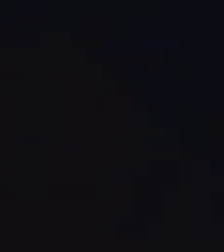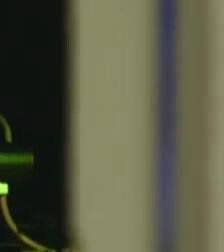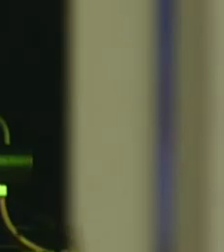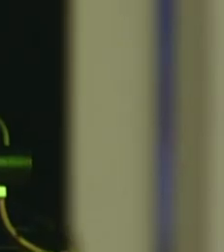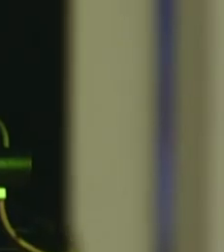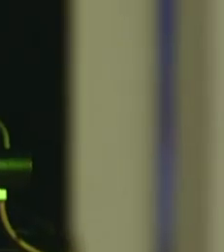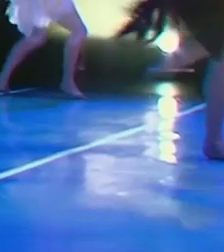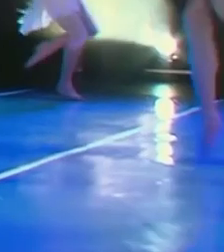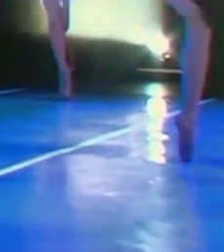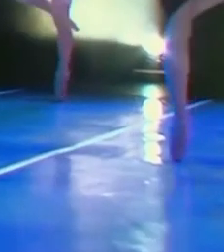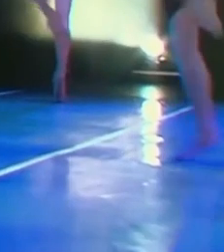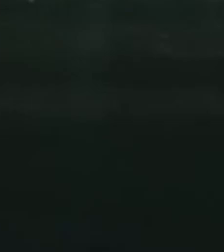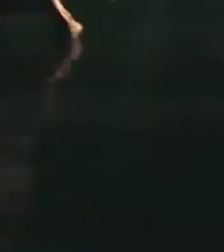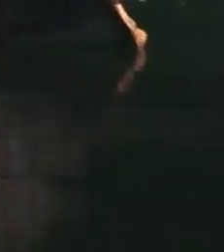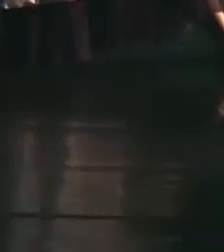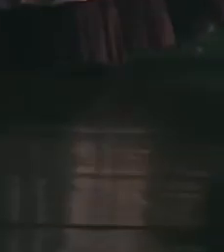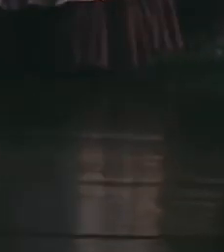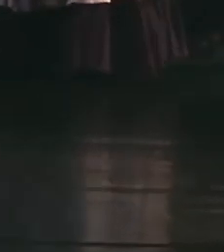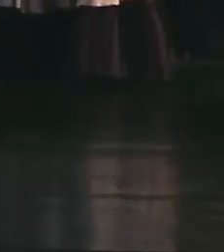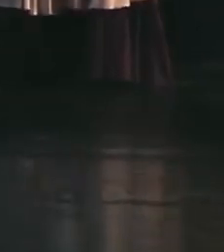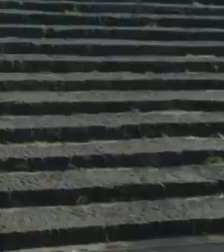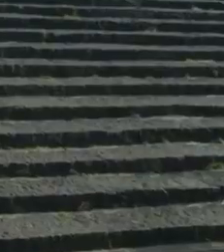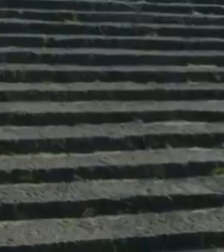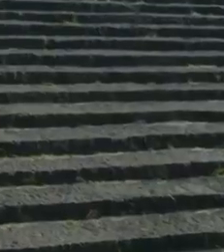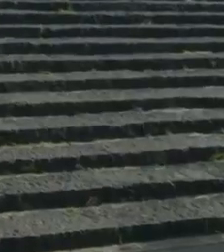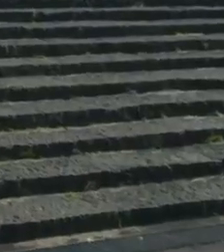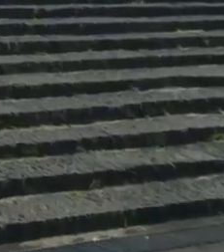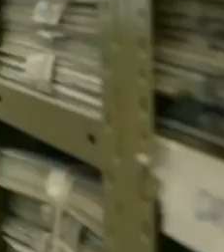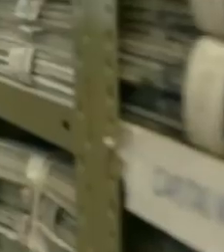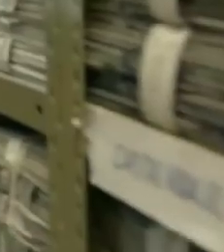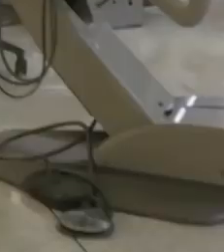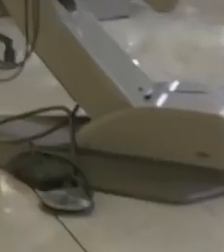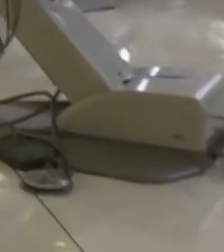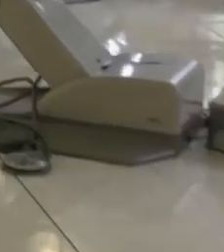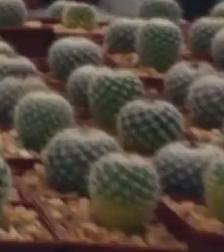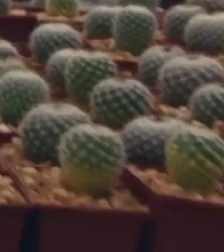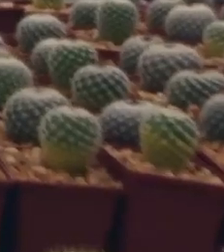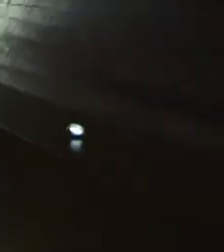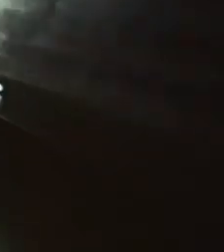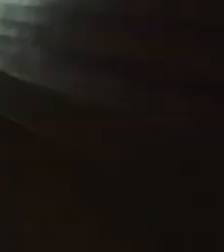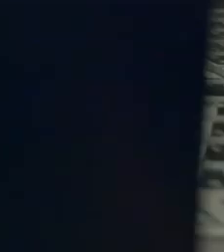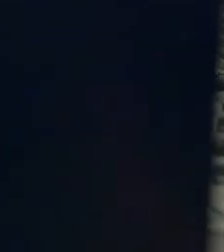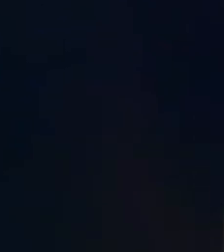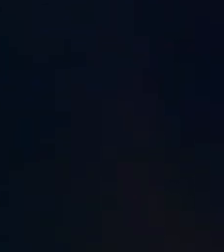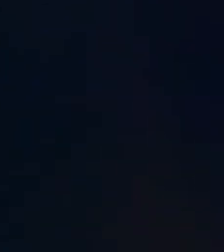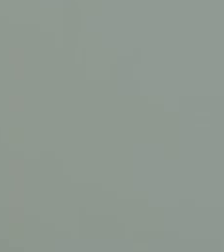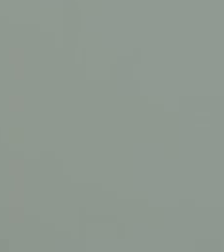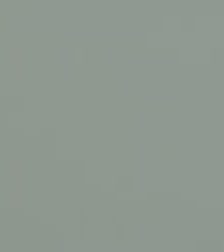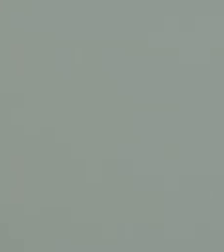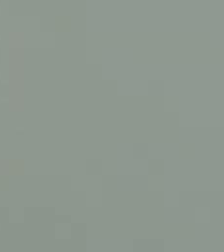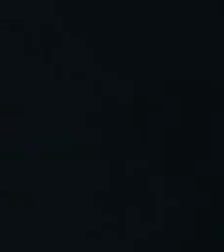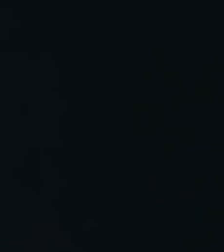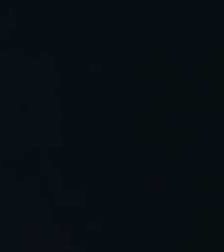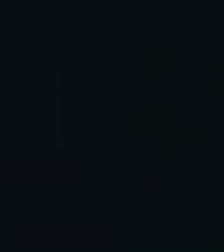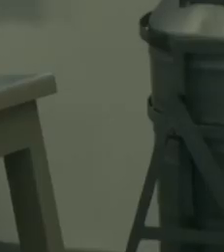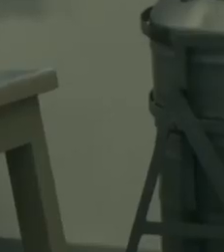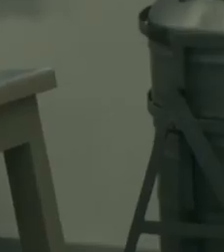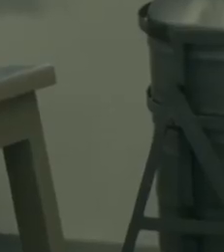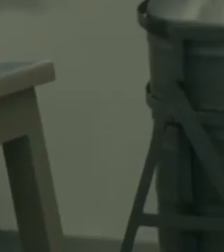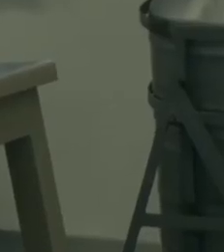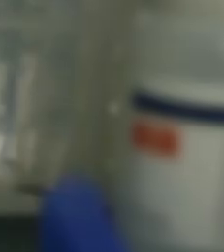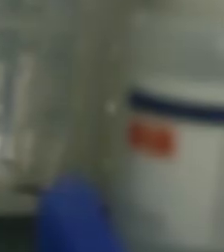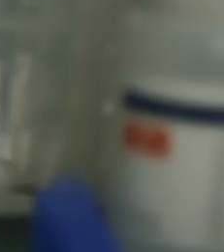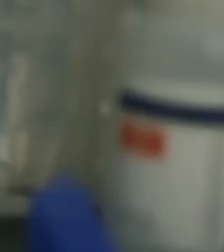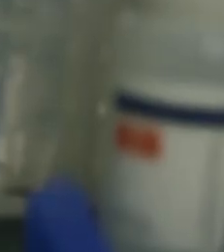tecnología y humanidades compartimos el arte y la cultura todo desde una comunidad plural que ve hacia el futuro somos un espacio